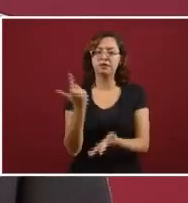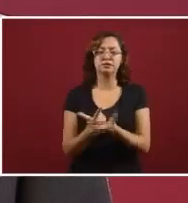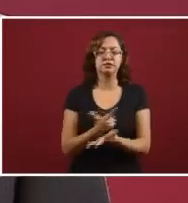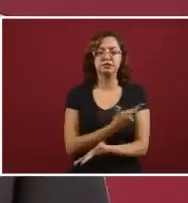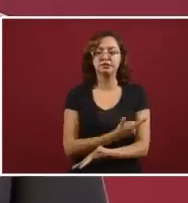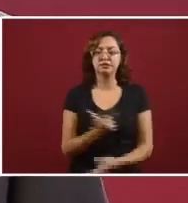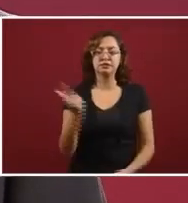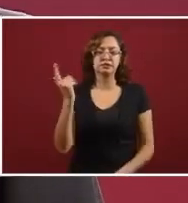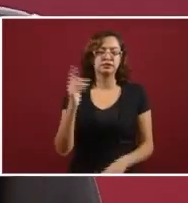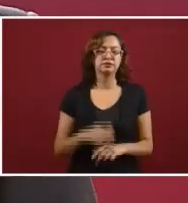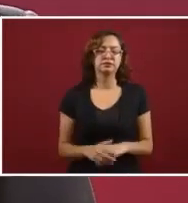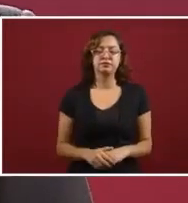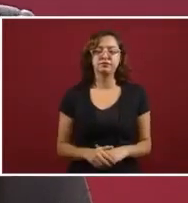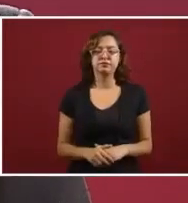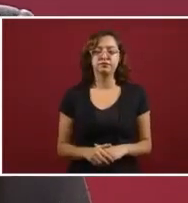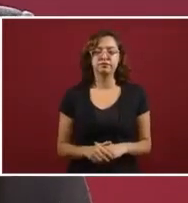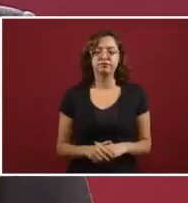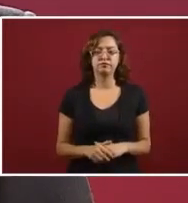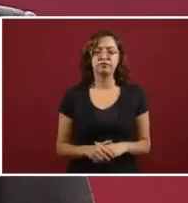lo más grave,